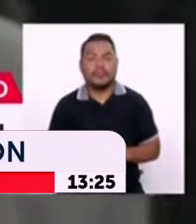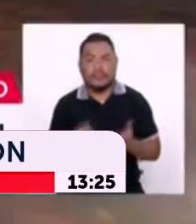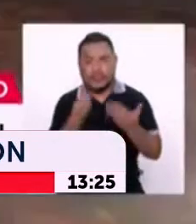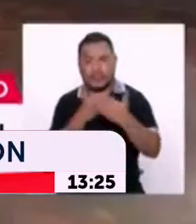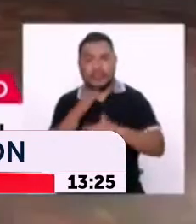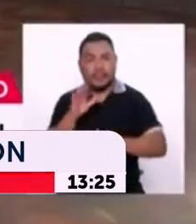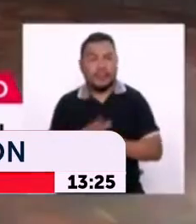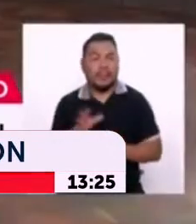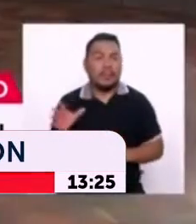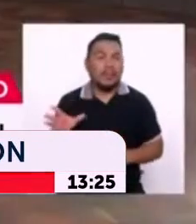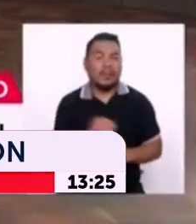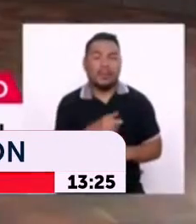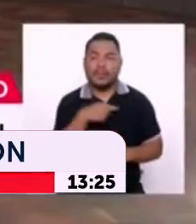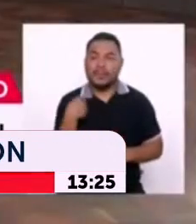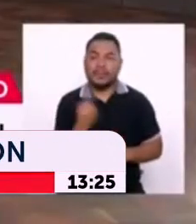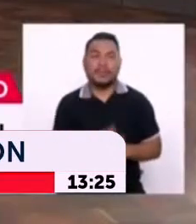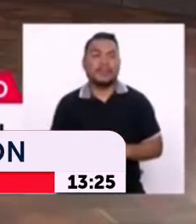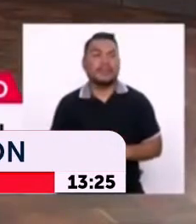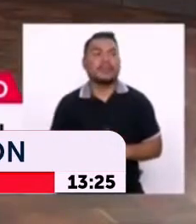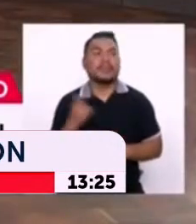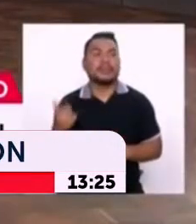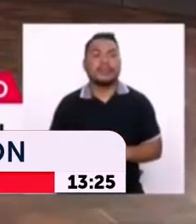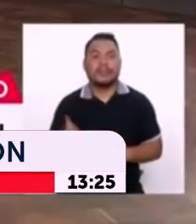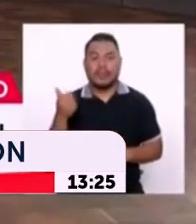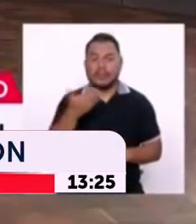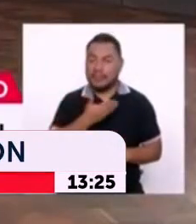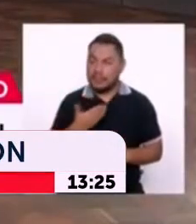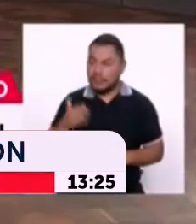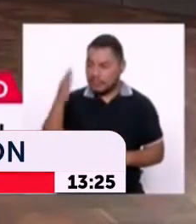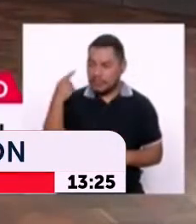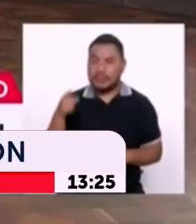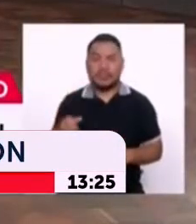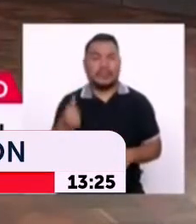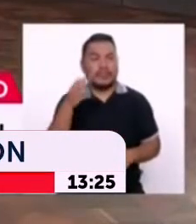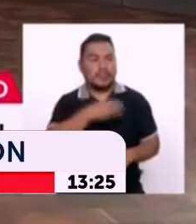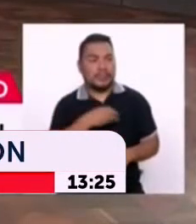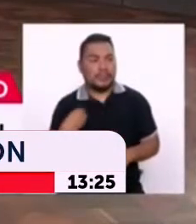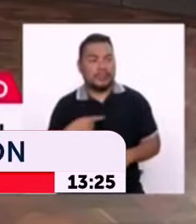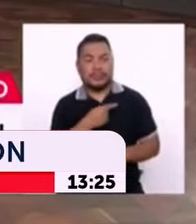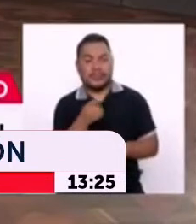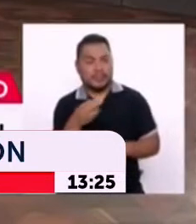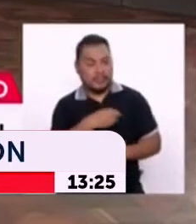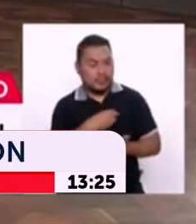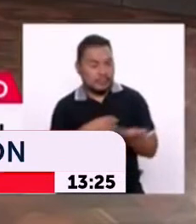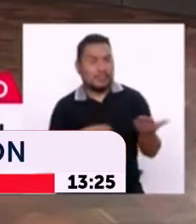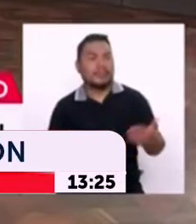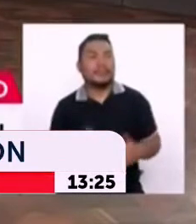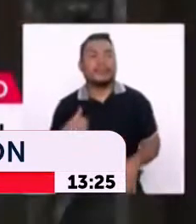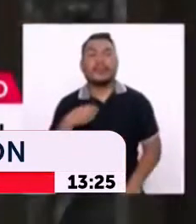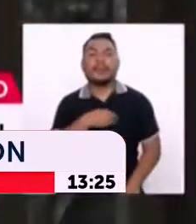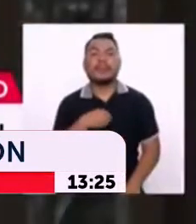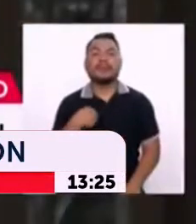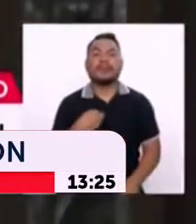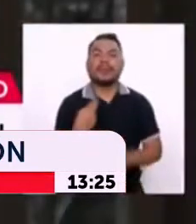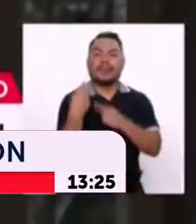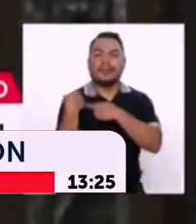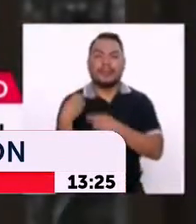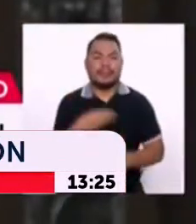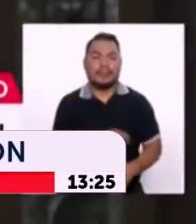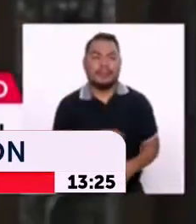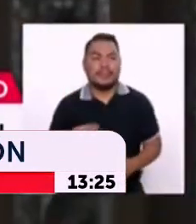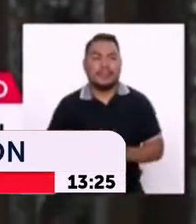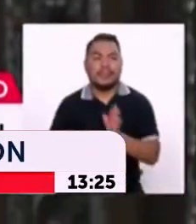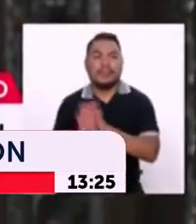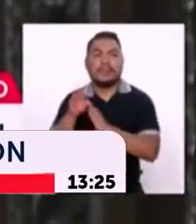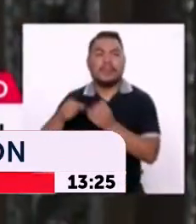¡Exitosa! Muy buenas tardes a todos y todas, señora Presidenta, señor Premier, colegas. Como ministra encargada del